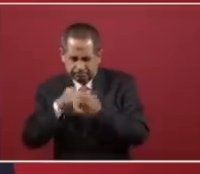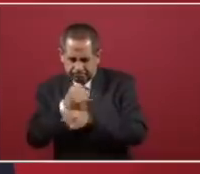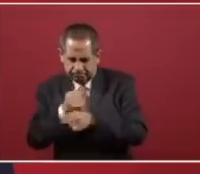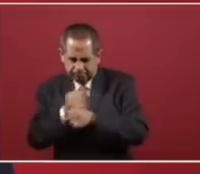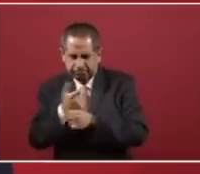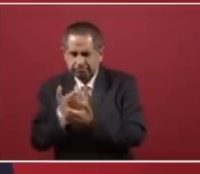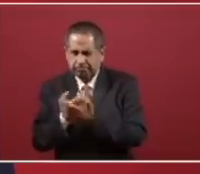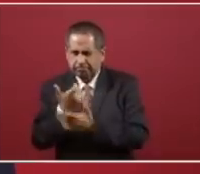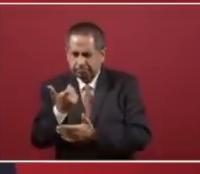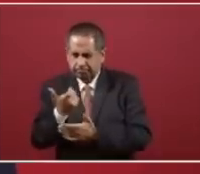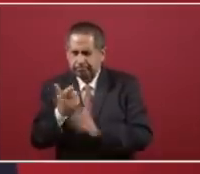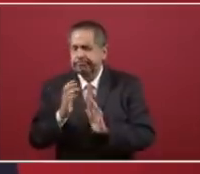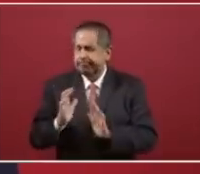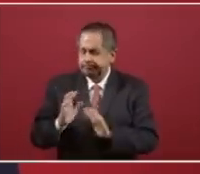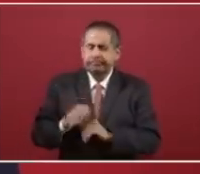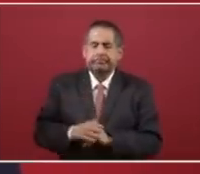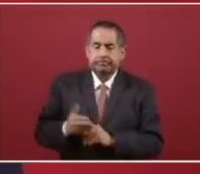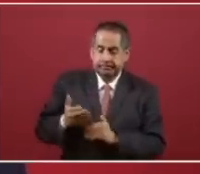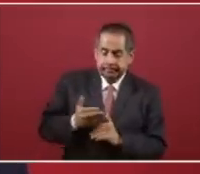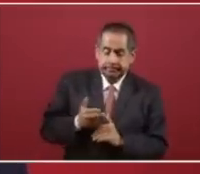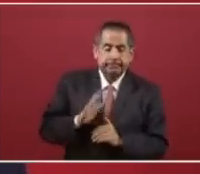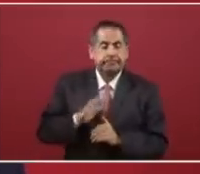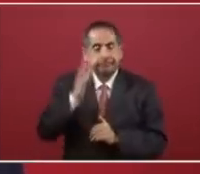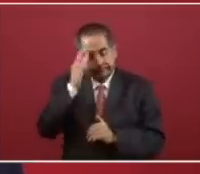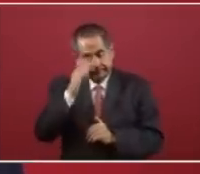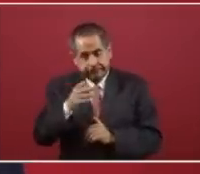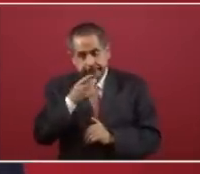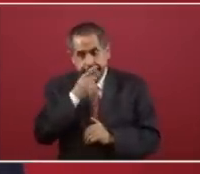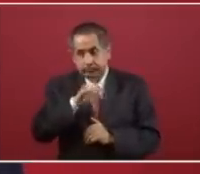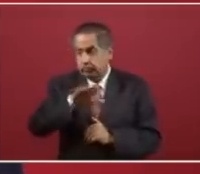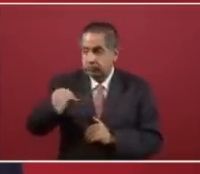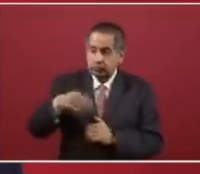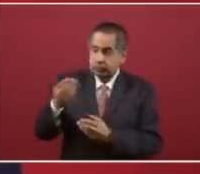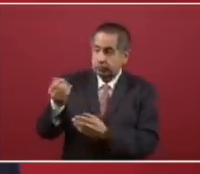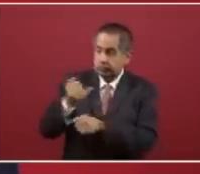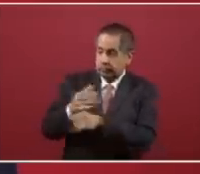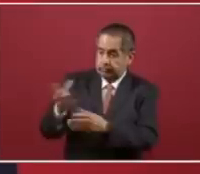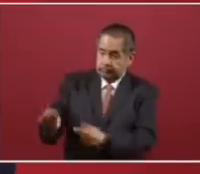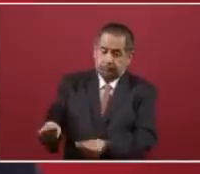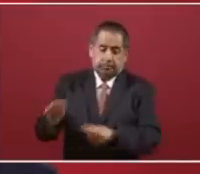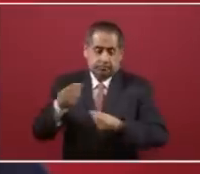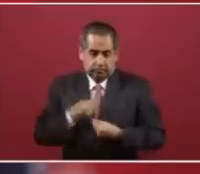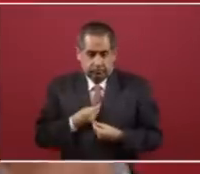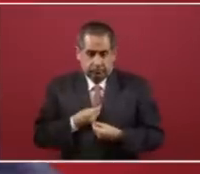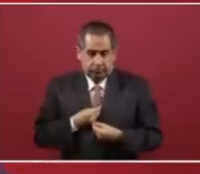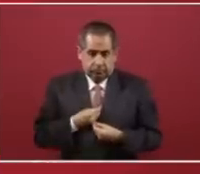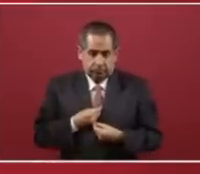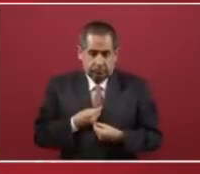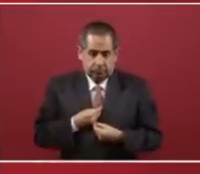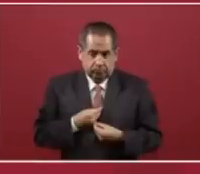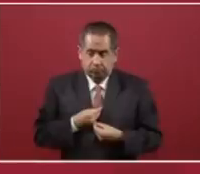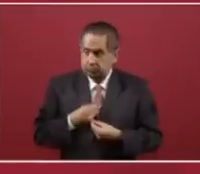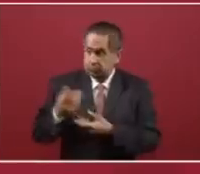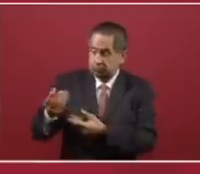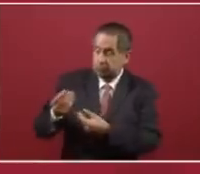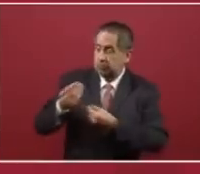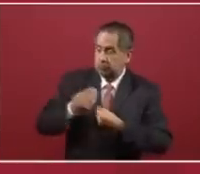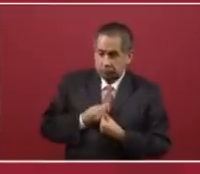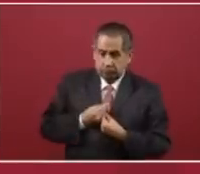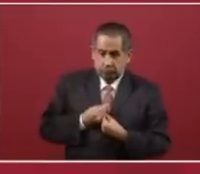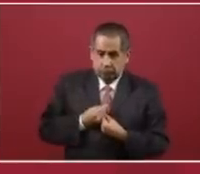quedamos aquí que todo lo que me informan y yo lo que